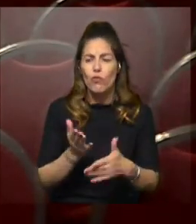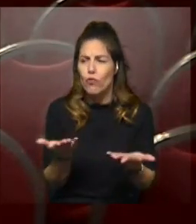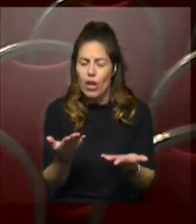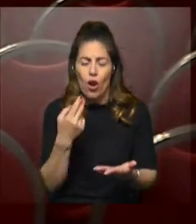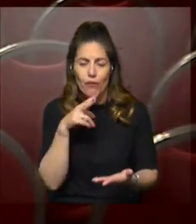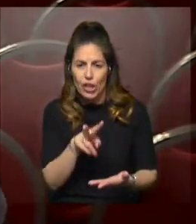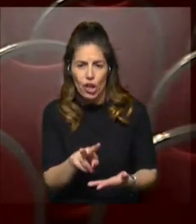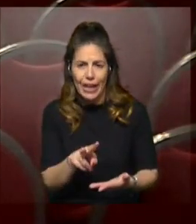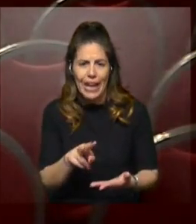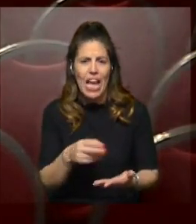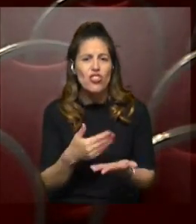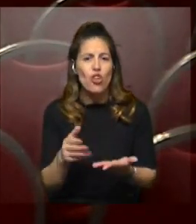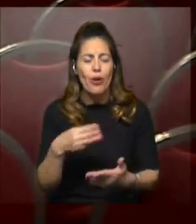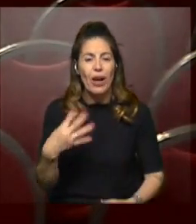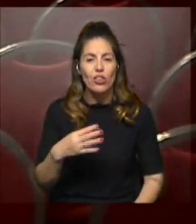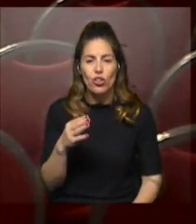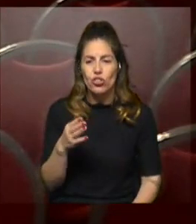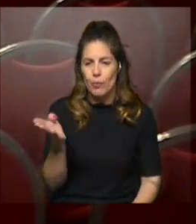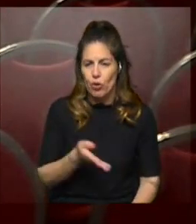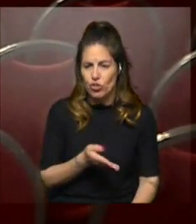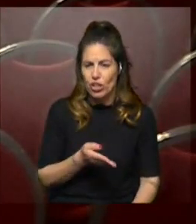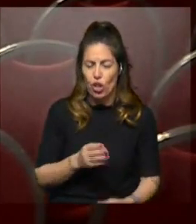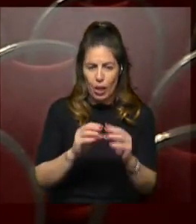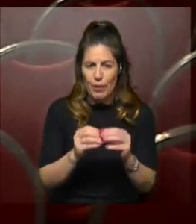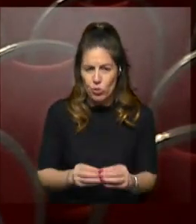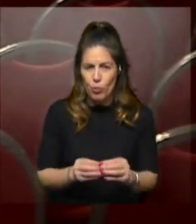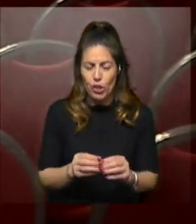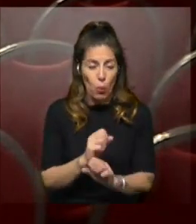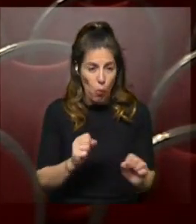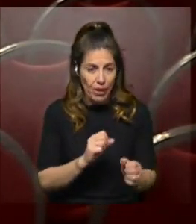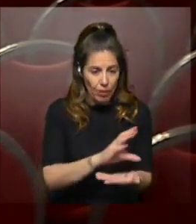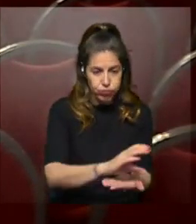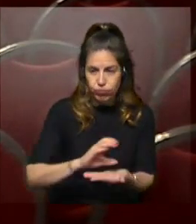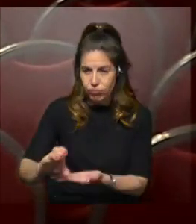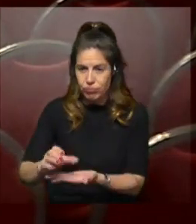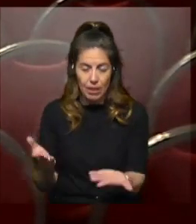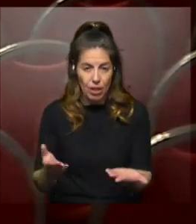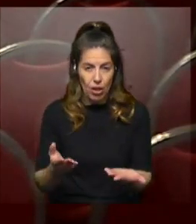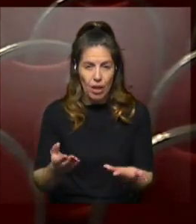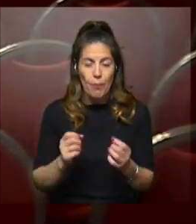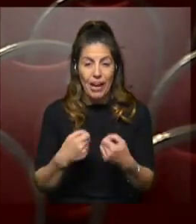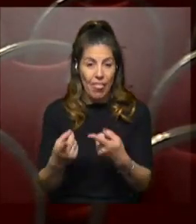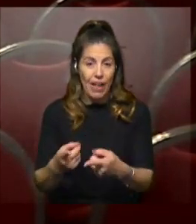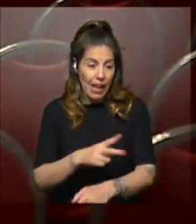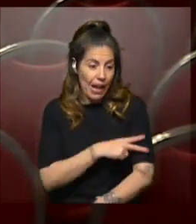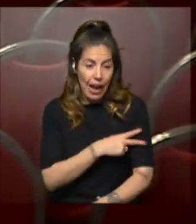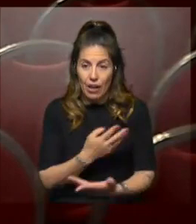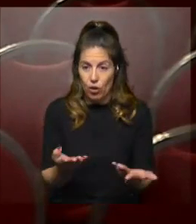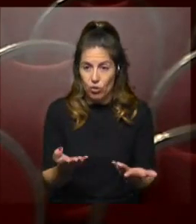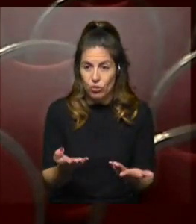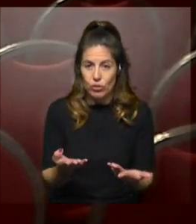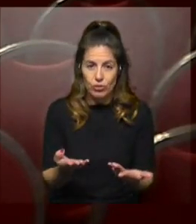tiene la posibilidad de hacer transposición de fondos y de cargos que hoy están disponibles, así